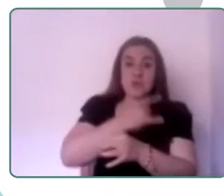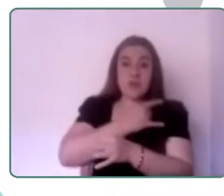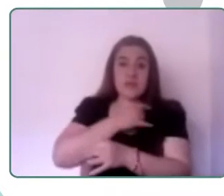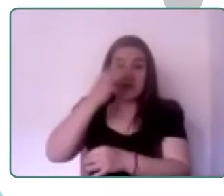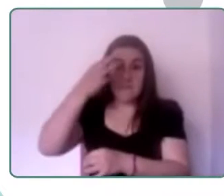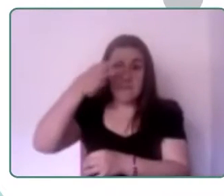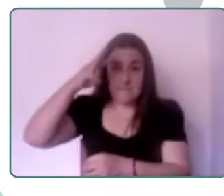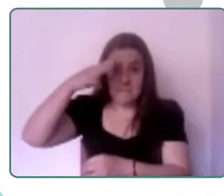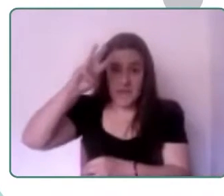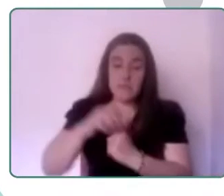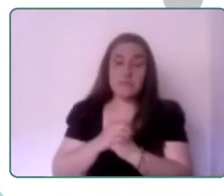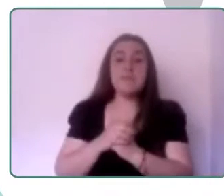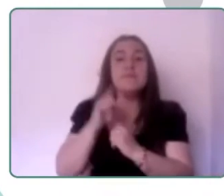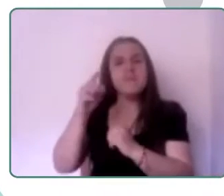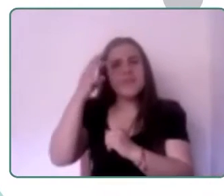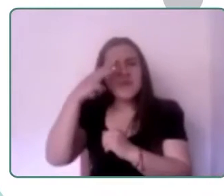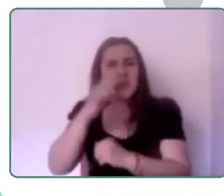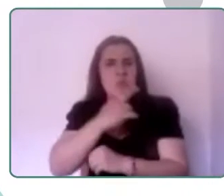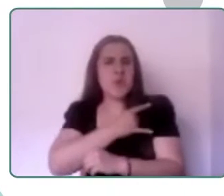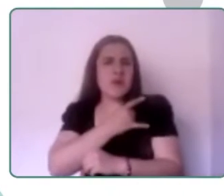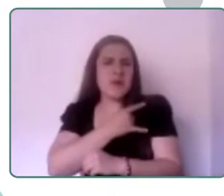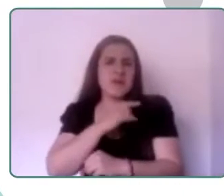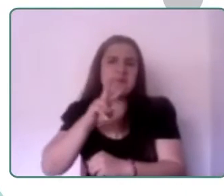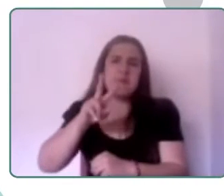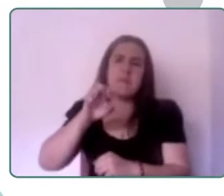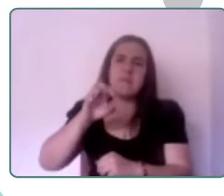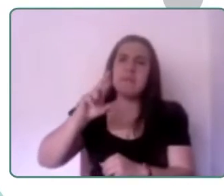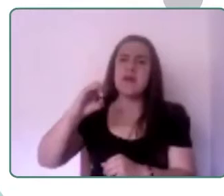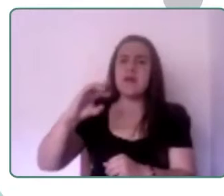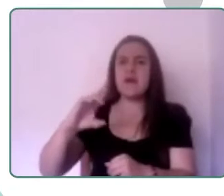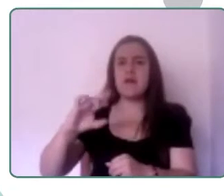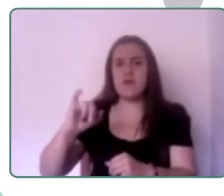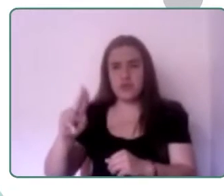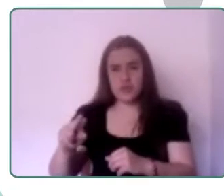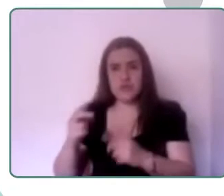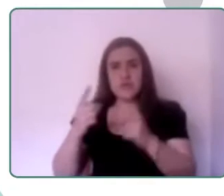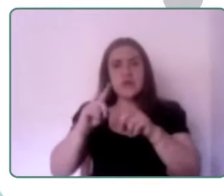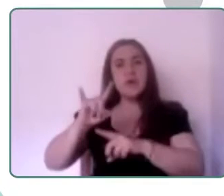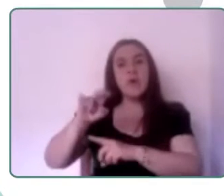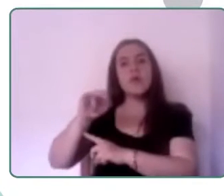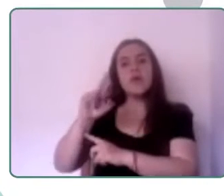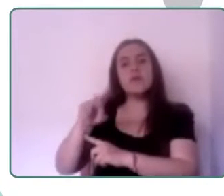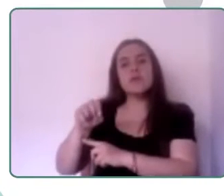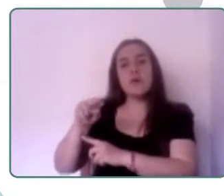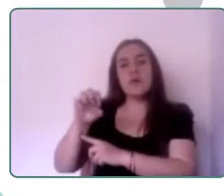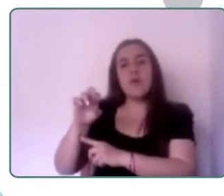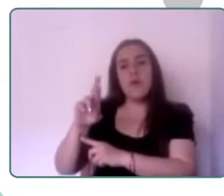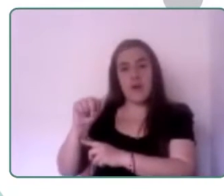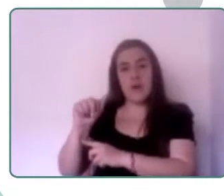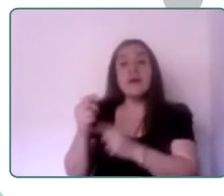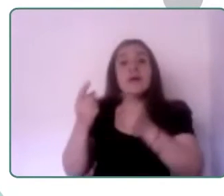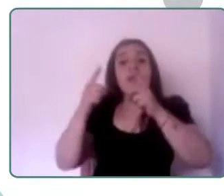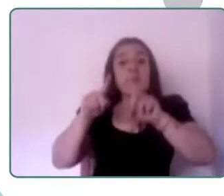Ellas son la Universidad Veracruzana y Unisonora. También participó en la investigación la Universidad Católica de